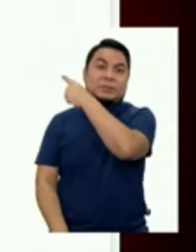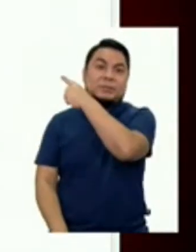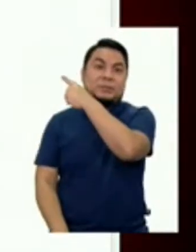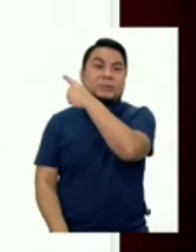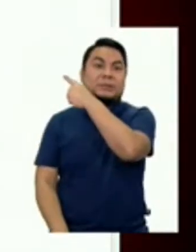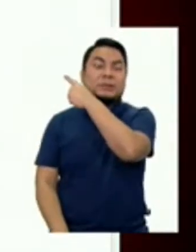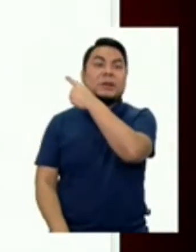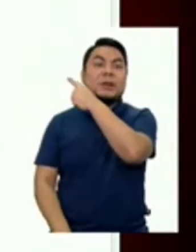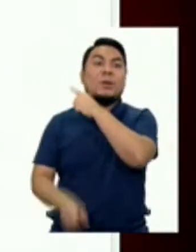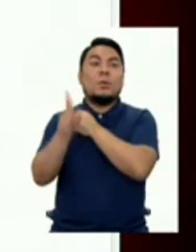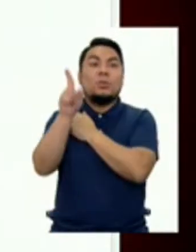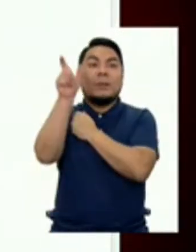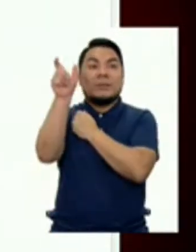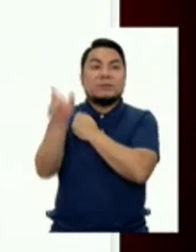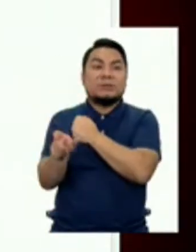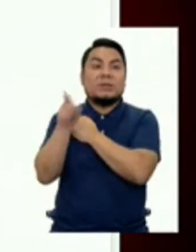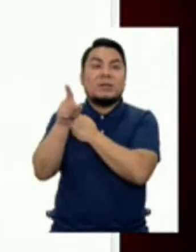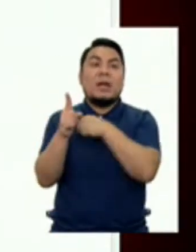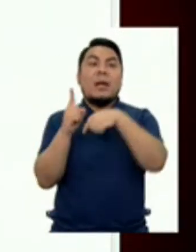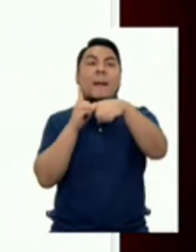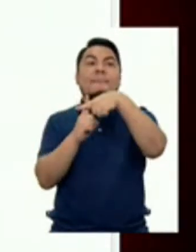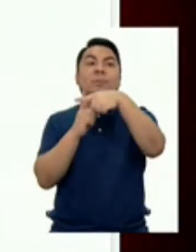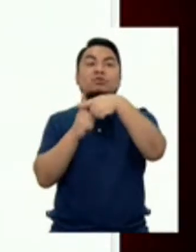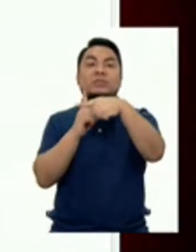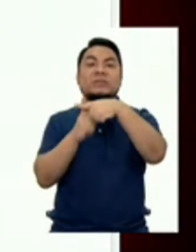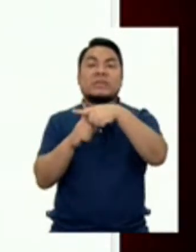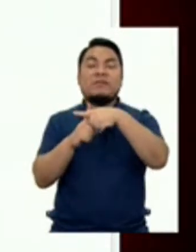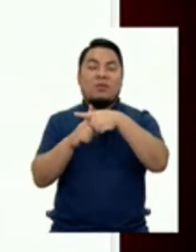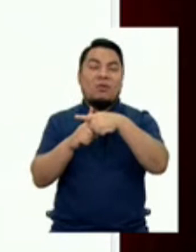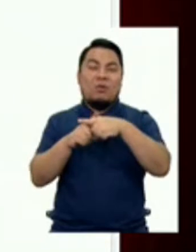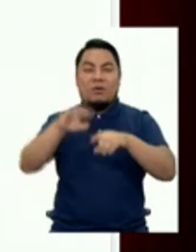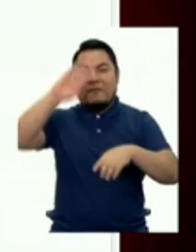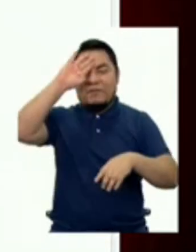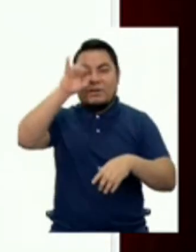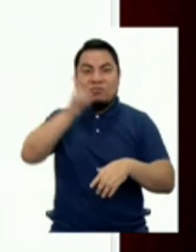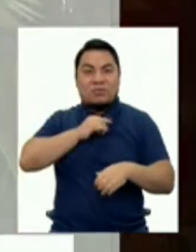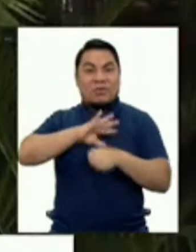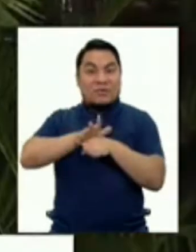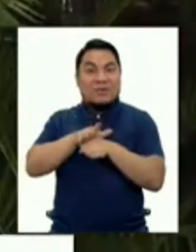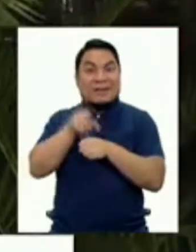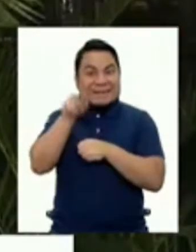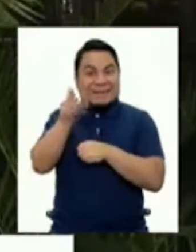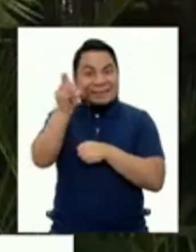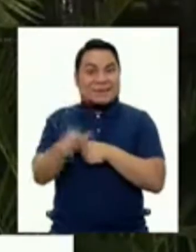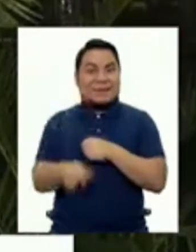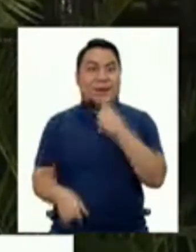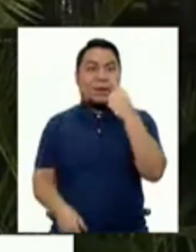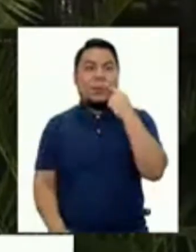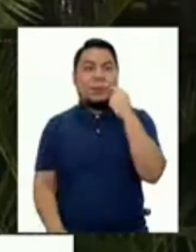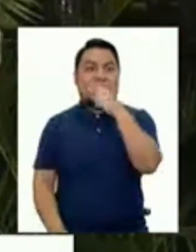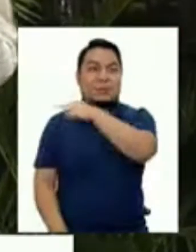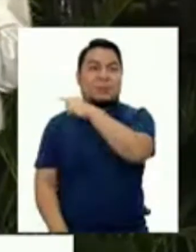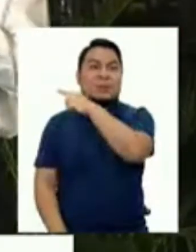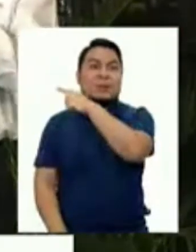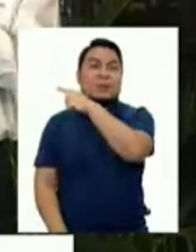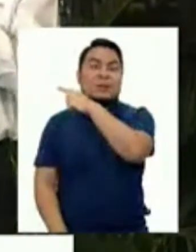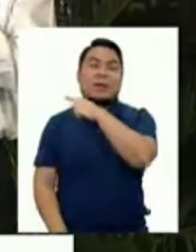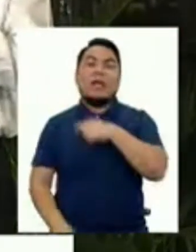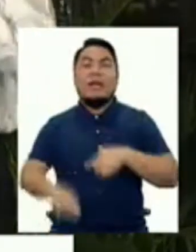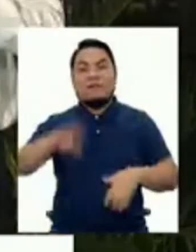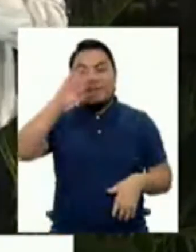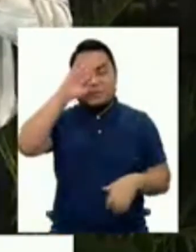una persona que es positivo con COVID. Aquí tenemos, este señor es positivo en